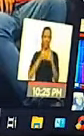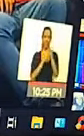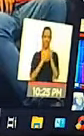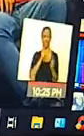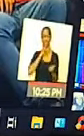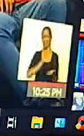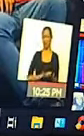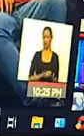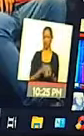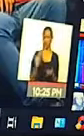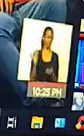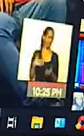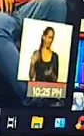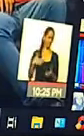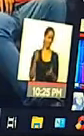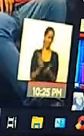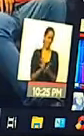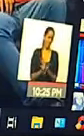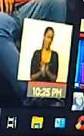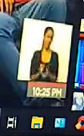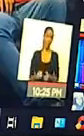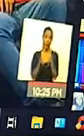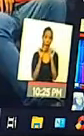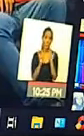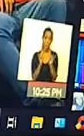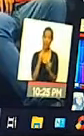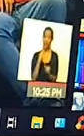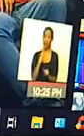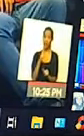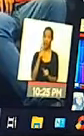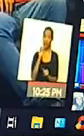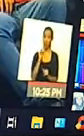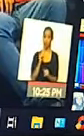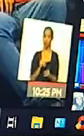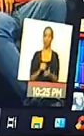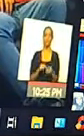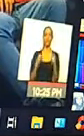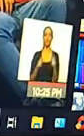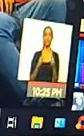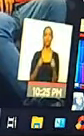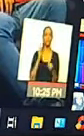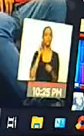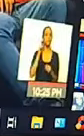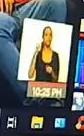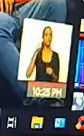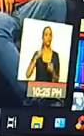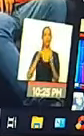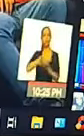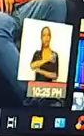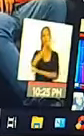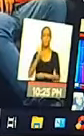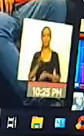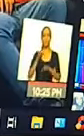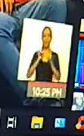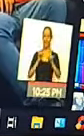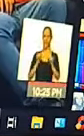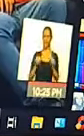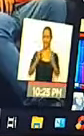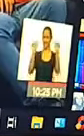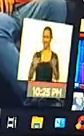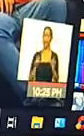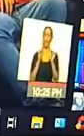Imagínate la comparación. Esa fue la misma que dijo lo de que para qué usted necesita todo el día en una empresa un ingeniero de sistema. Esa fue la misma que